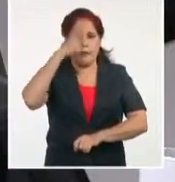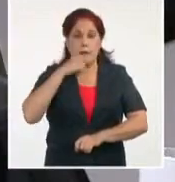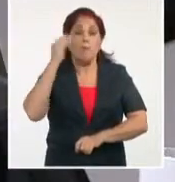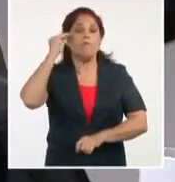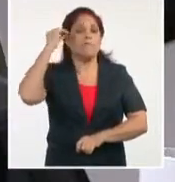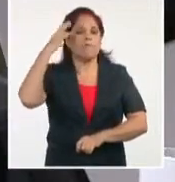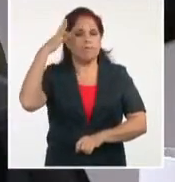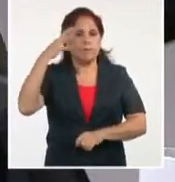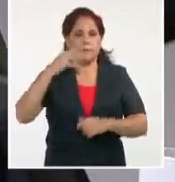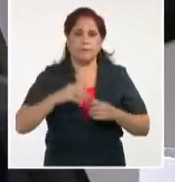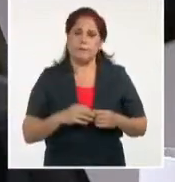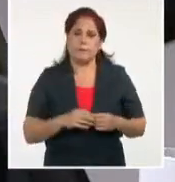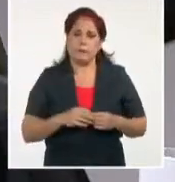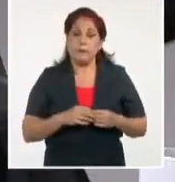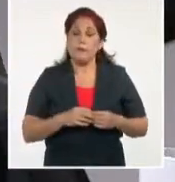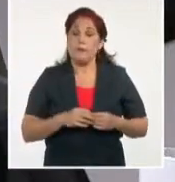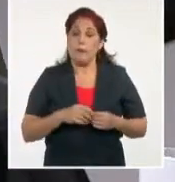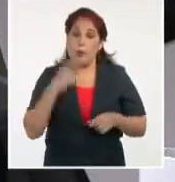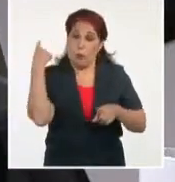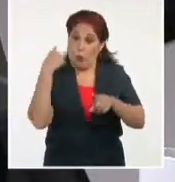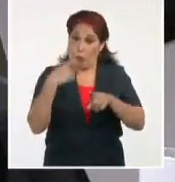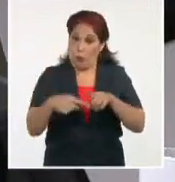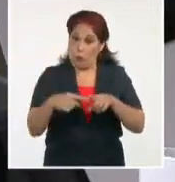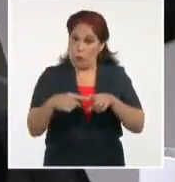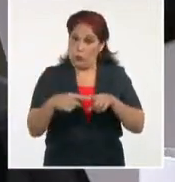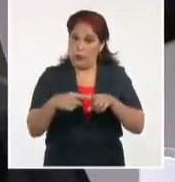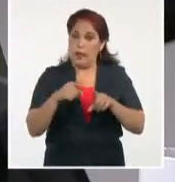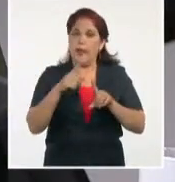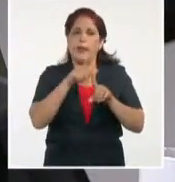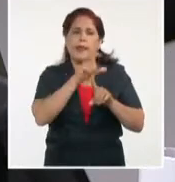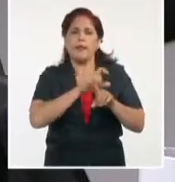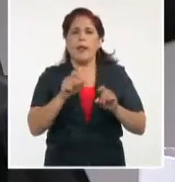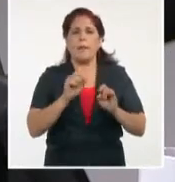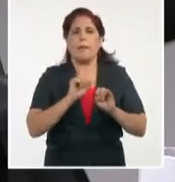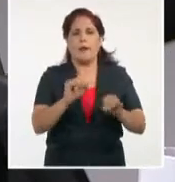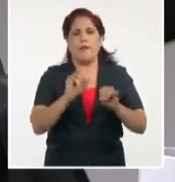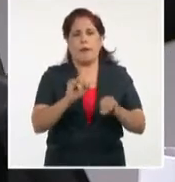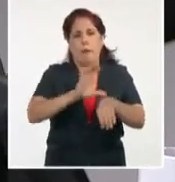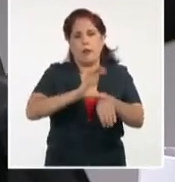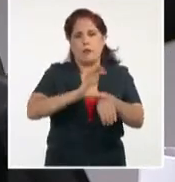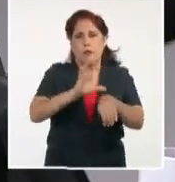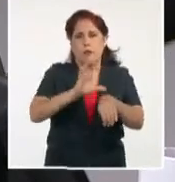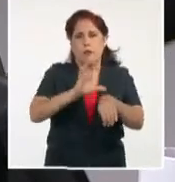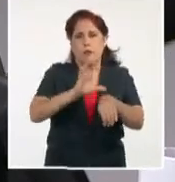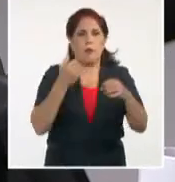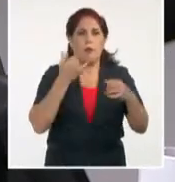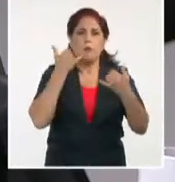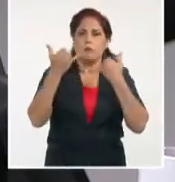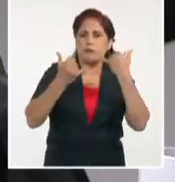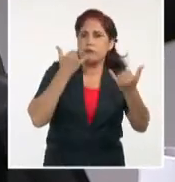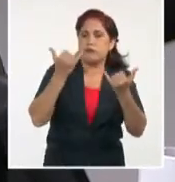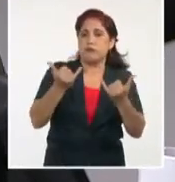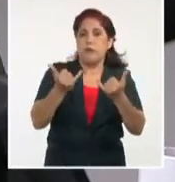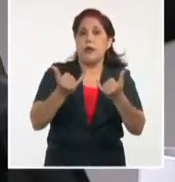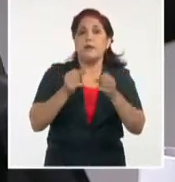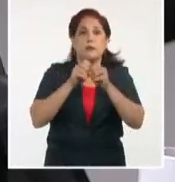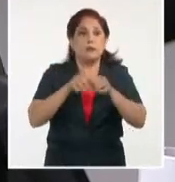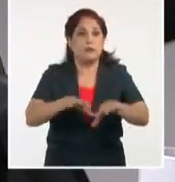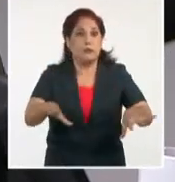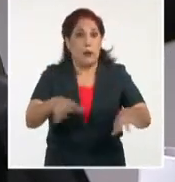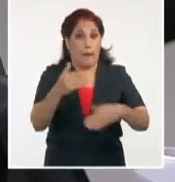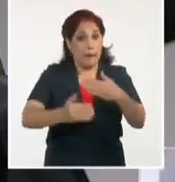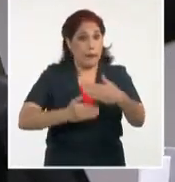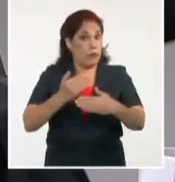también que el tema del sistema informativo o el flujo de información que se desarrolló en este proceso